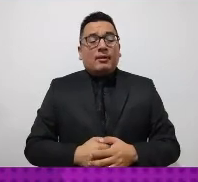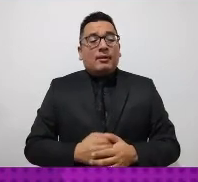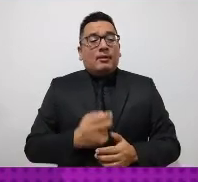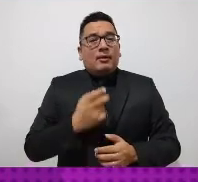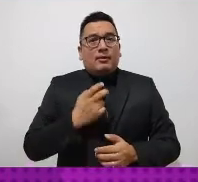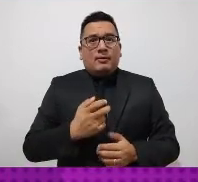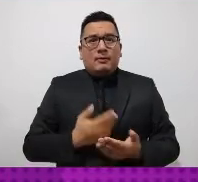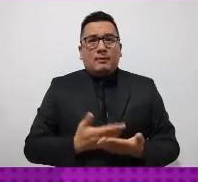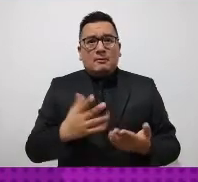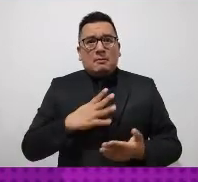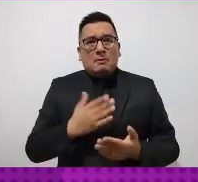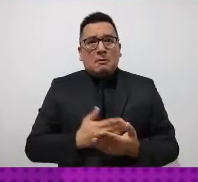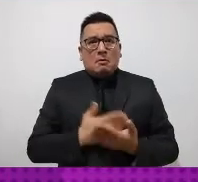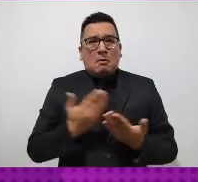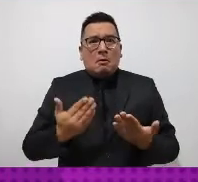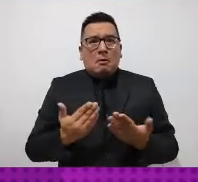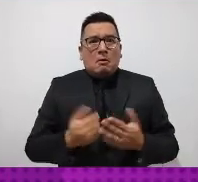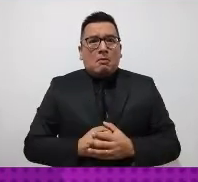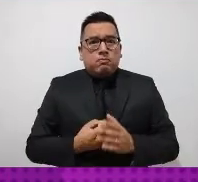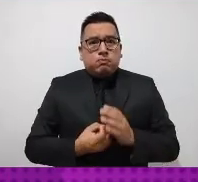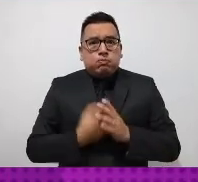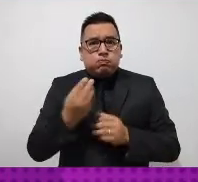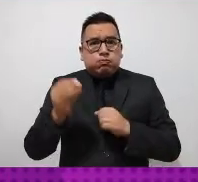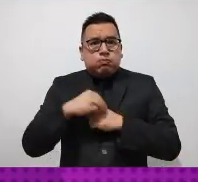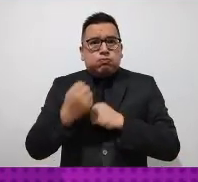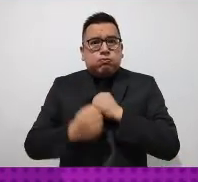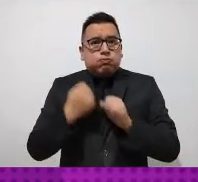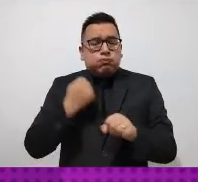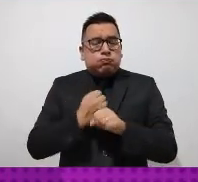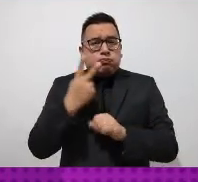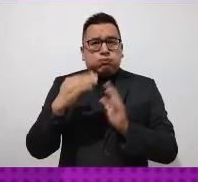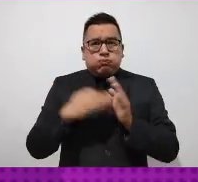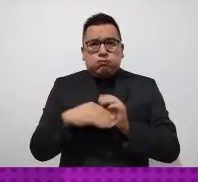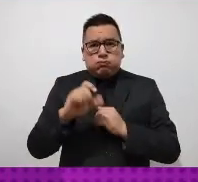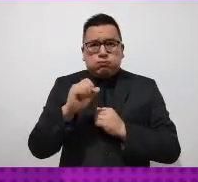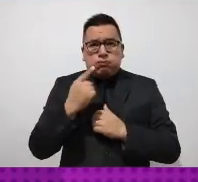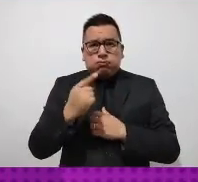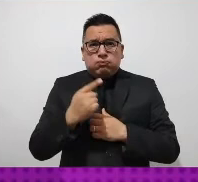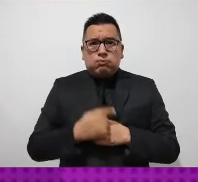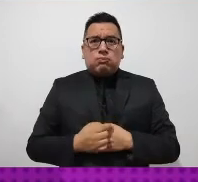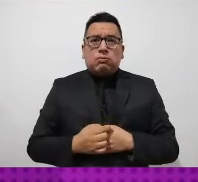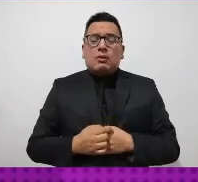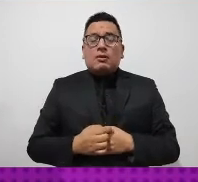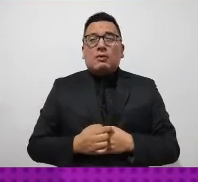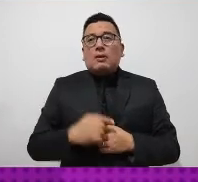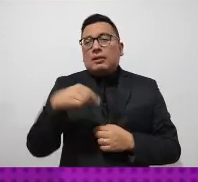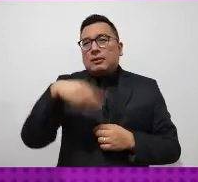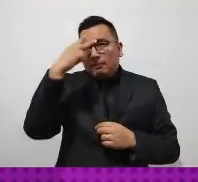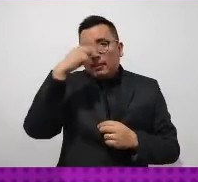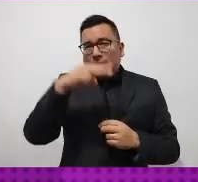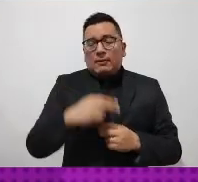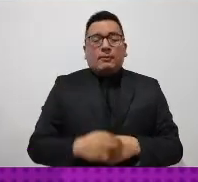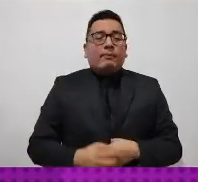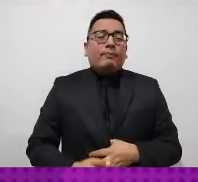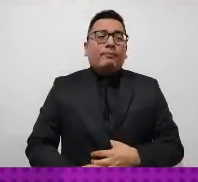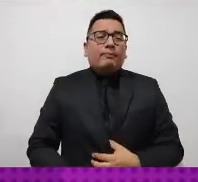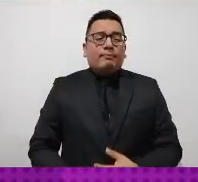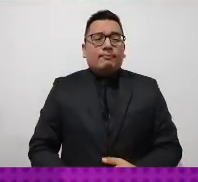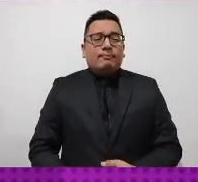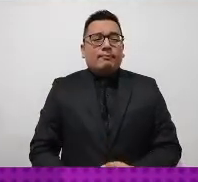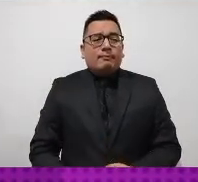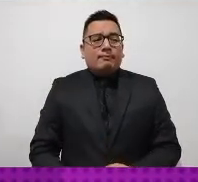apenas se implementan ambas reformas en el proceso electoral del año 2021 de manera nacional.